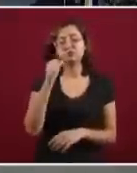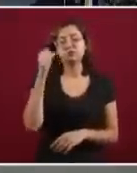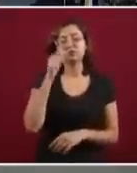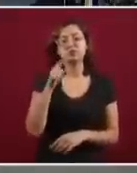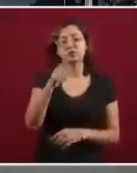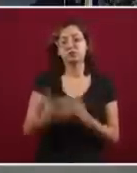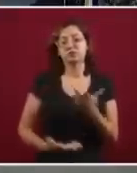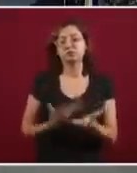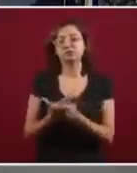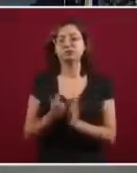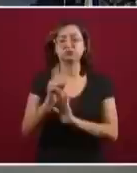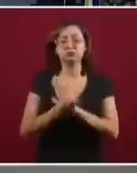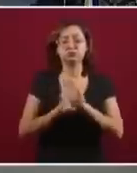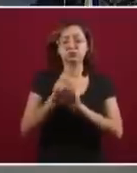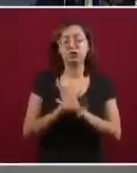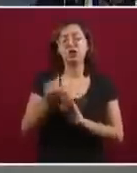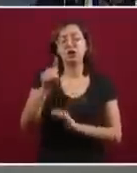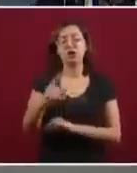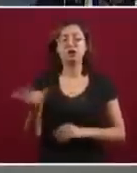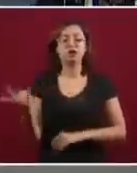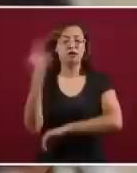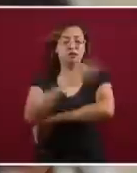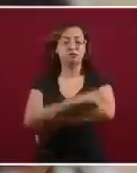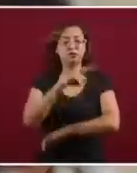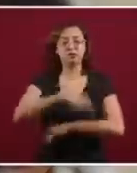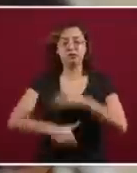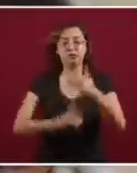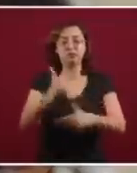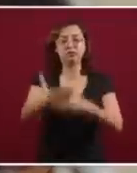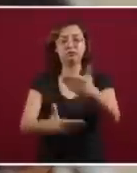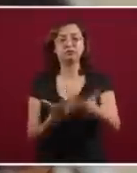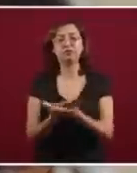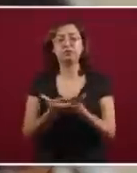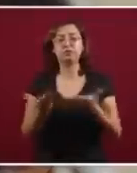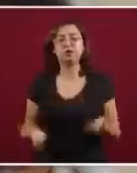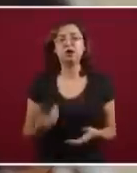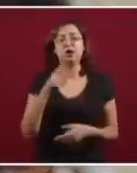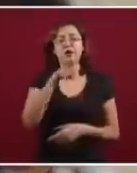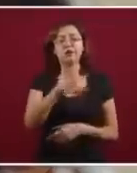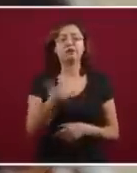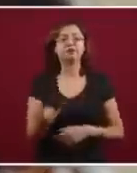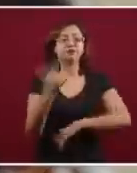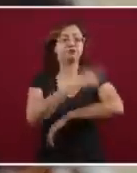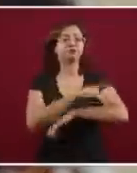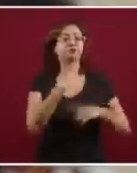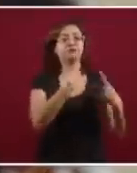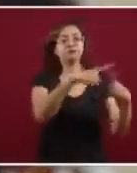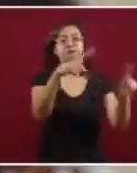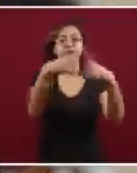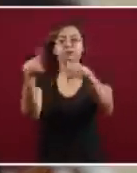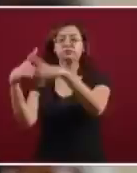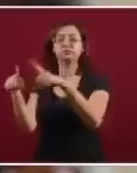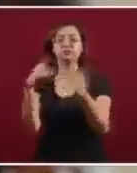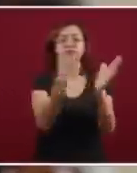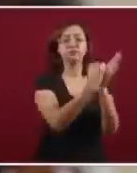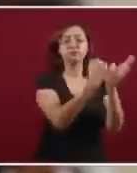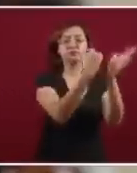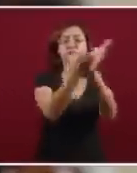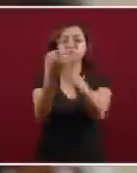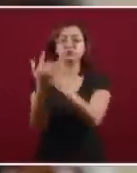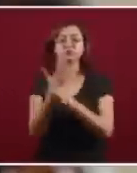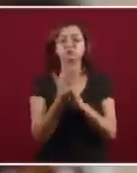vídeo de los de los avances de de santa lucia en este contexto que le responde a las diversas aerolíneas que han declarado que no ven